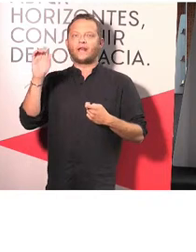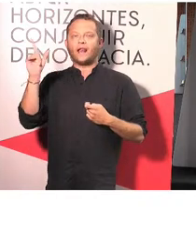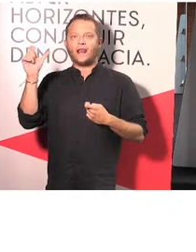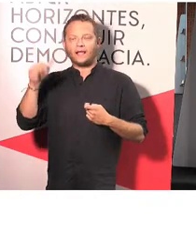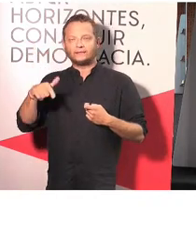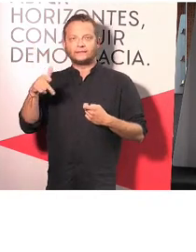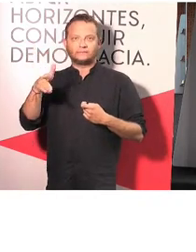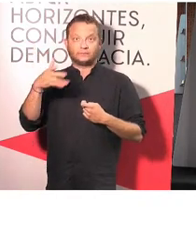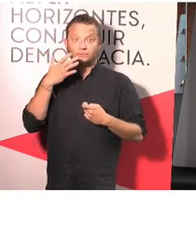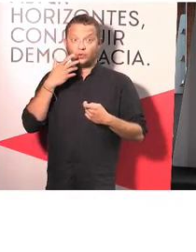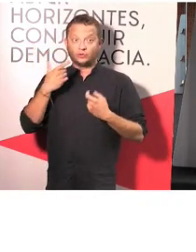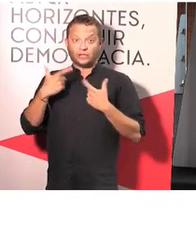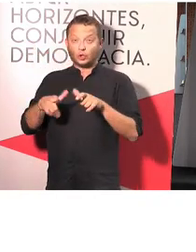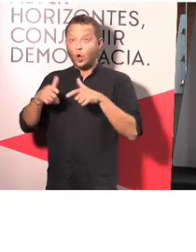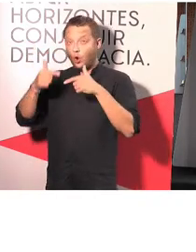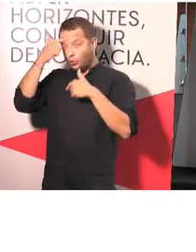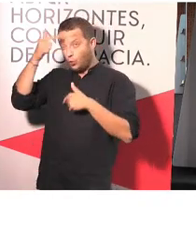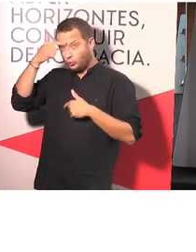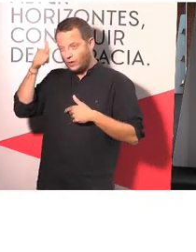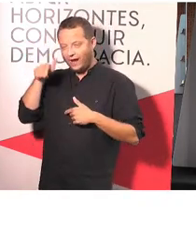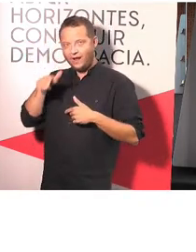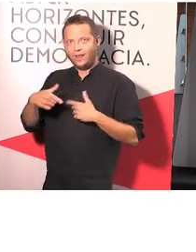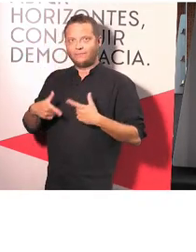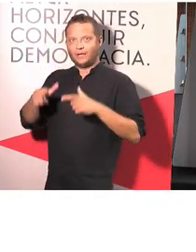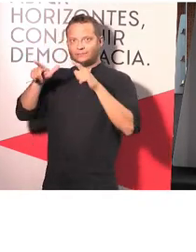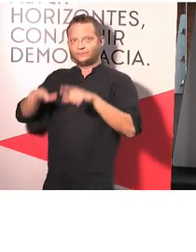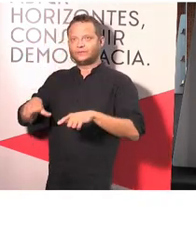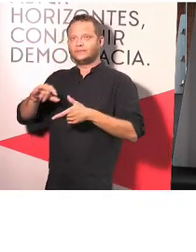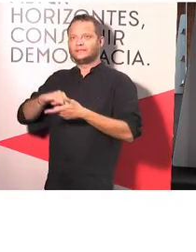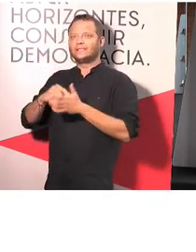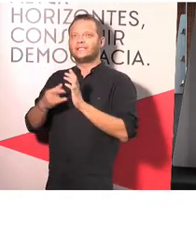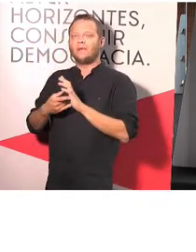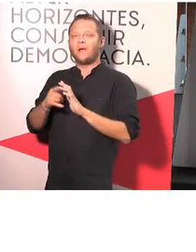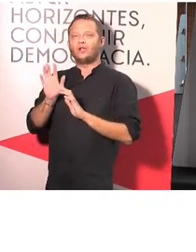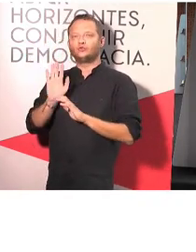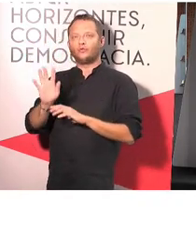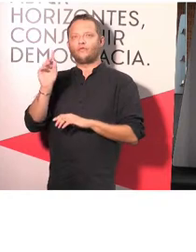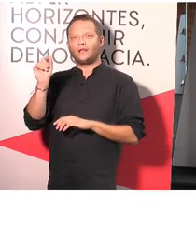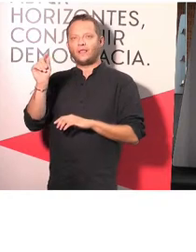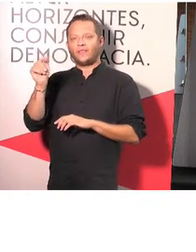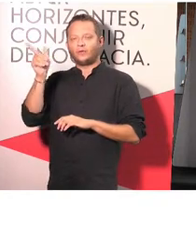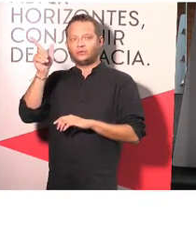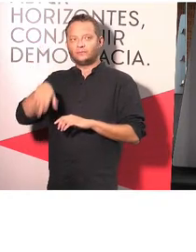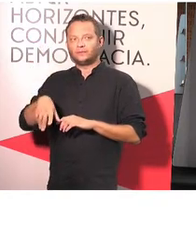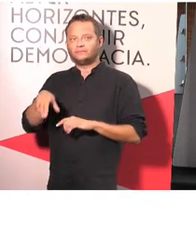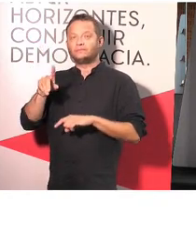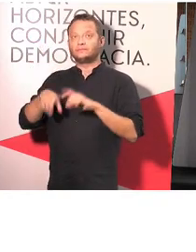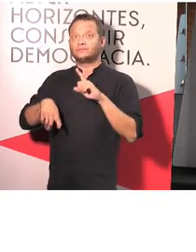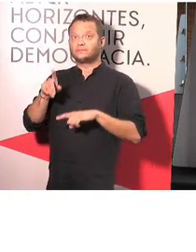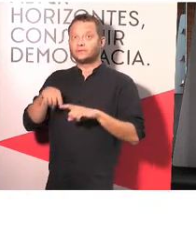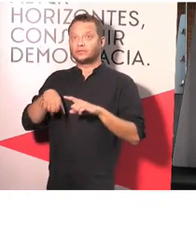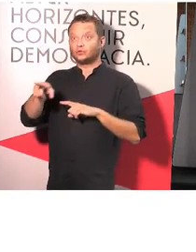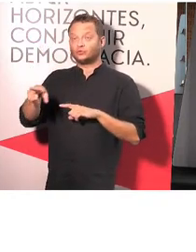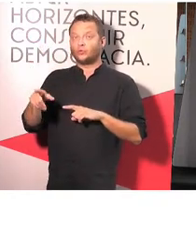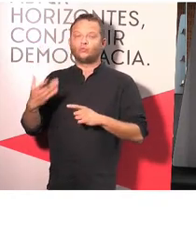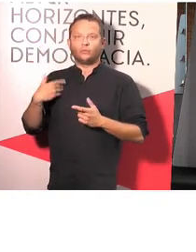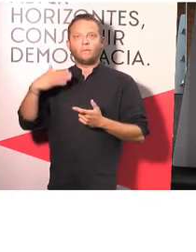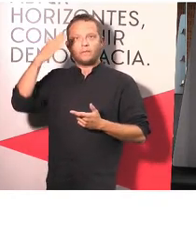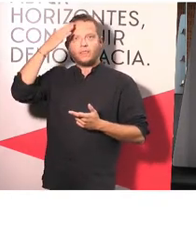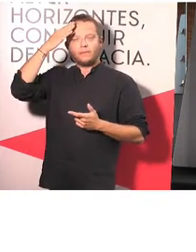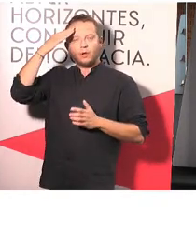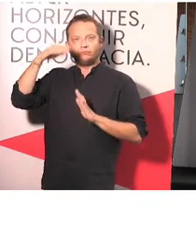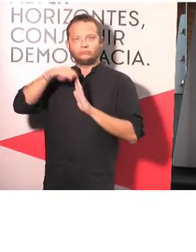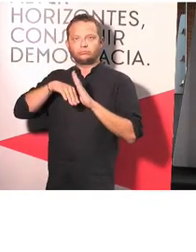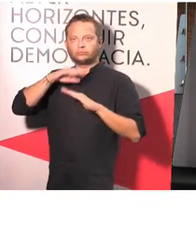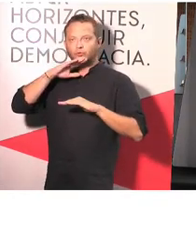sector cultural, que detrás tiene pues un sistema de financiación también acorde con estos principios, y que en